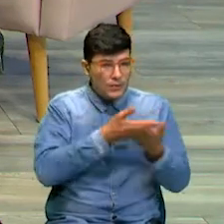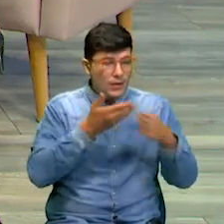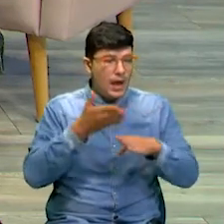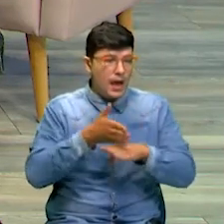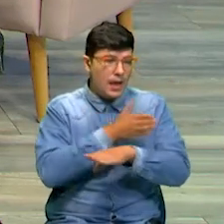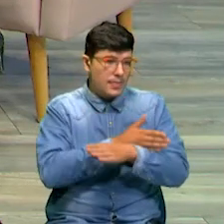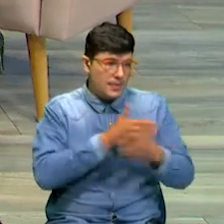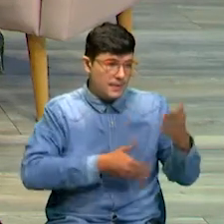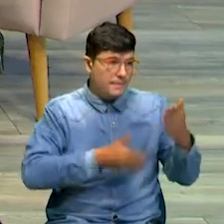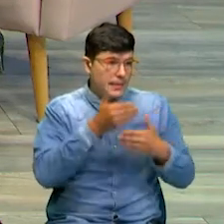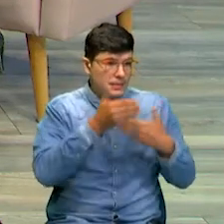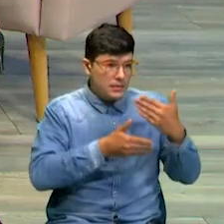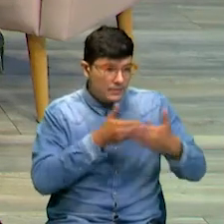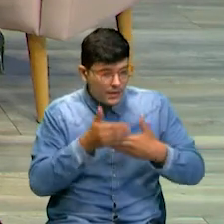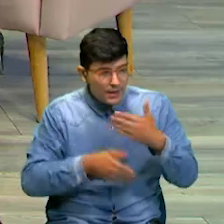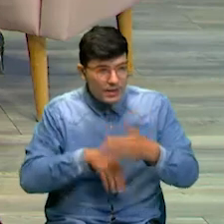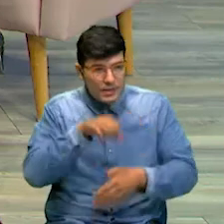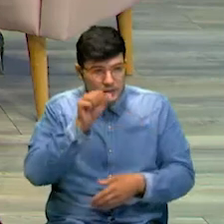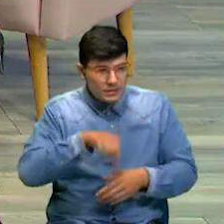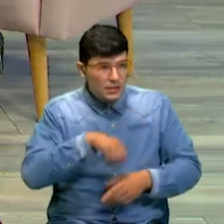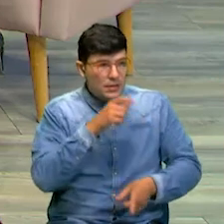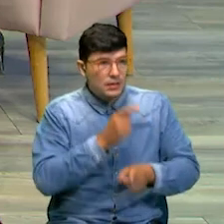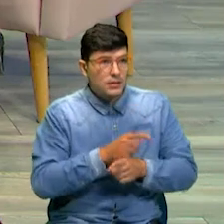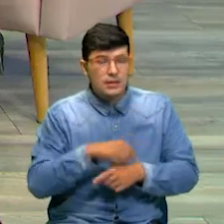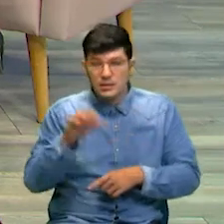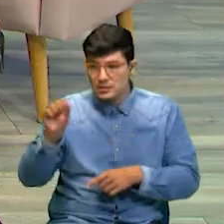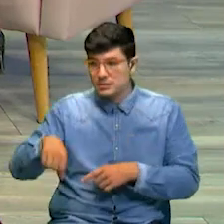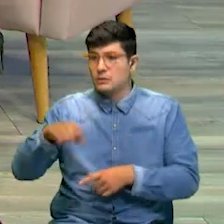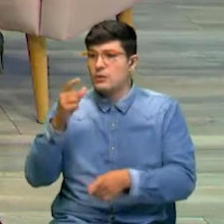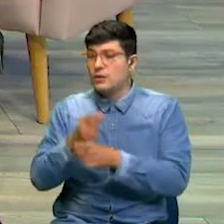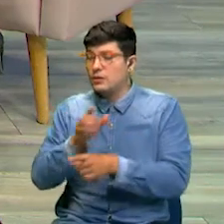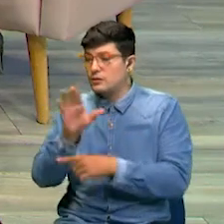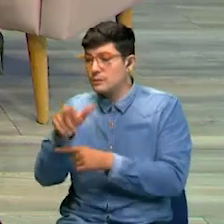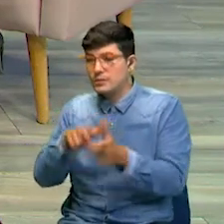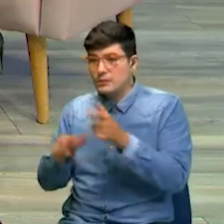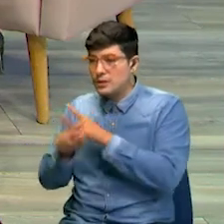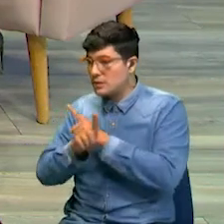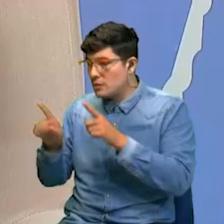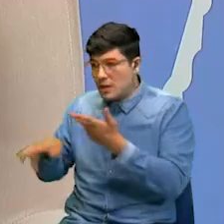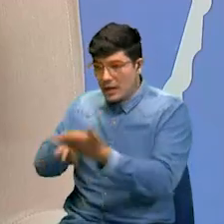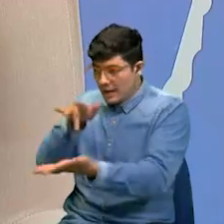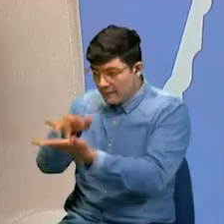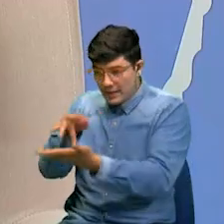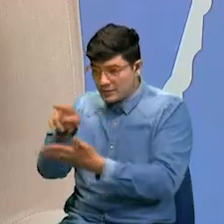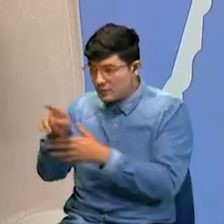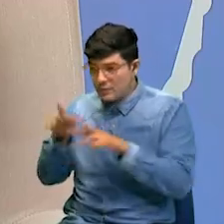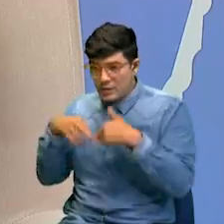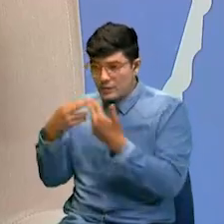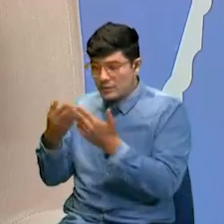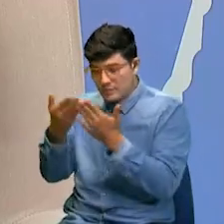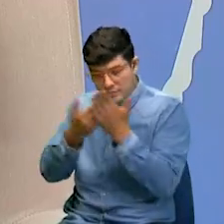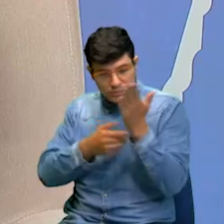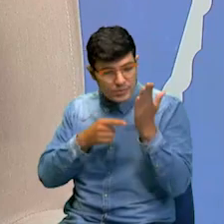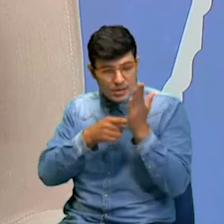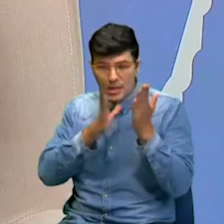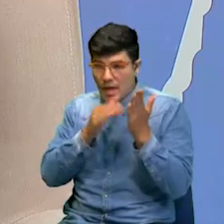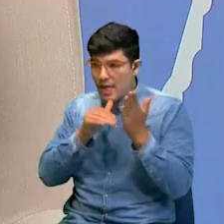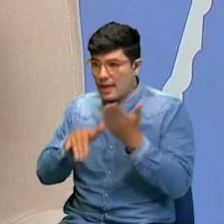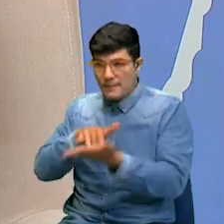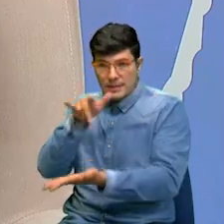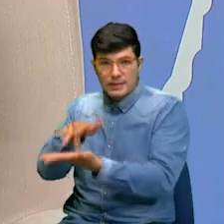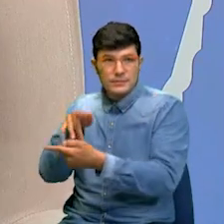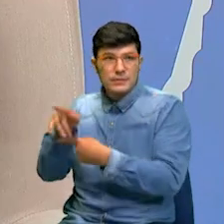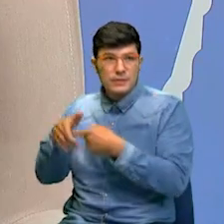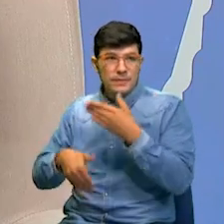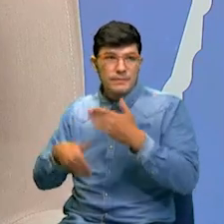proceso. Es que sí, es prerrequisito, ¿no? Claro, si ellos no asisten, ya con esa constancia de no asistencia, se inicia el